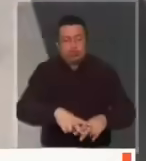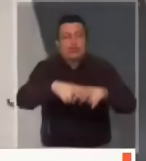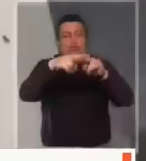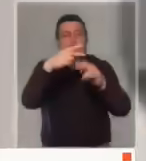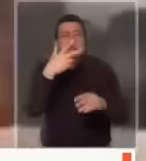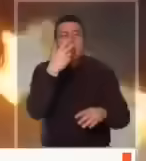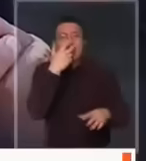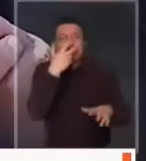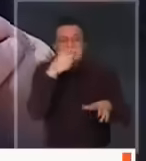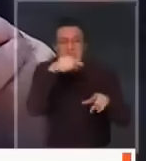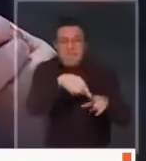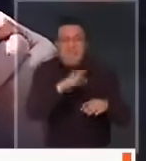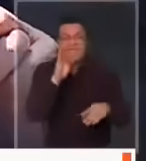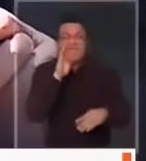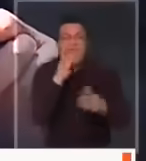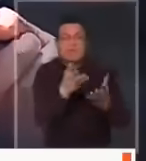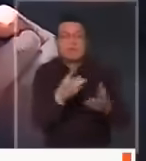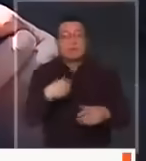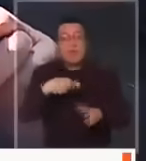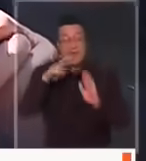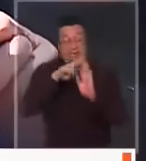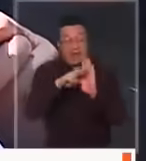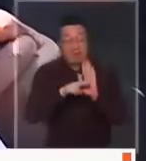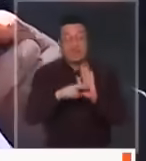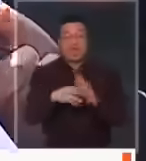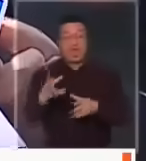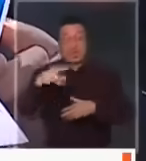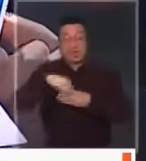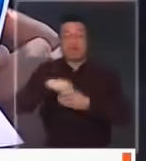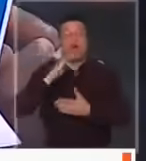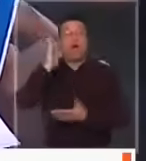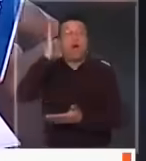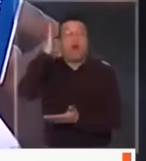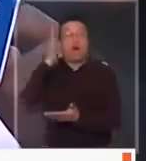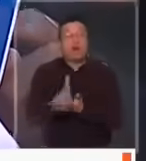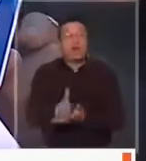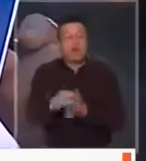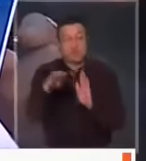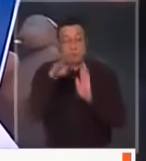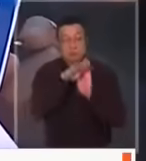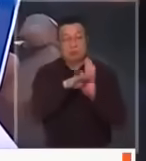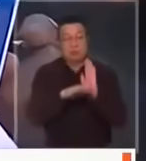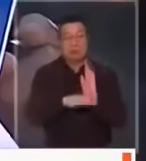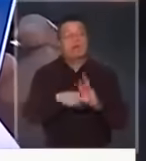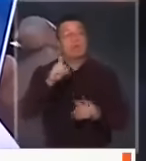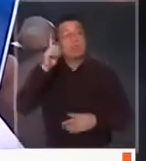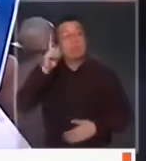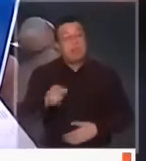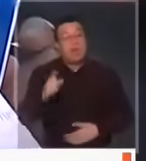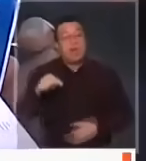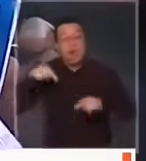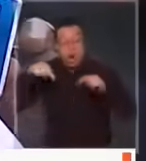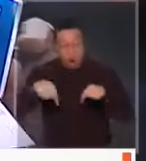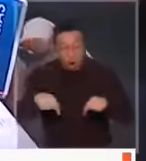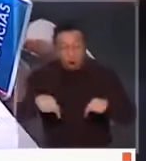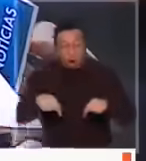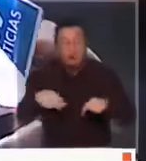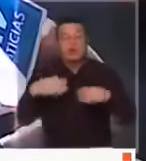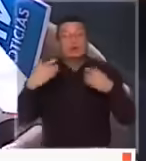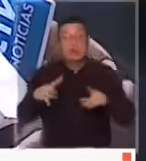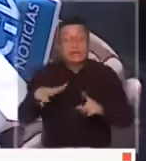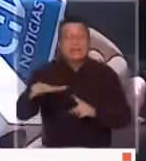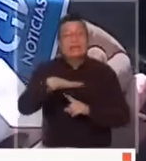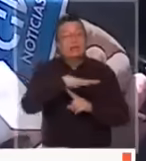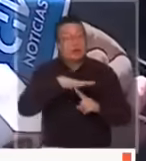en el baño de un colegio. Nuestro reglamento interno nos obliga a establecer los procedimientos y aplicarlos. Hoy día estamos en una situación